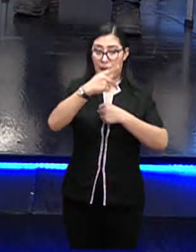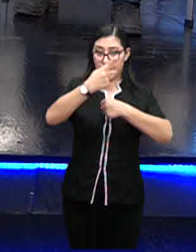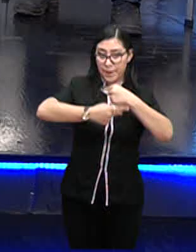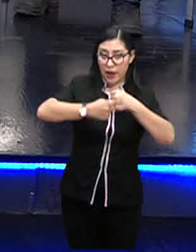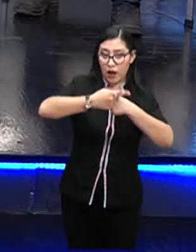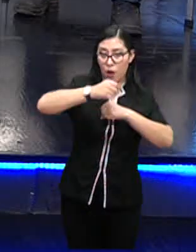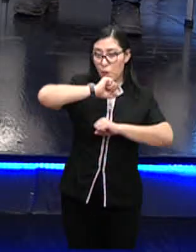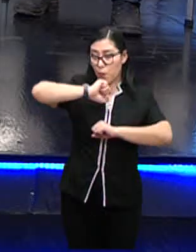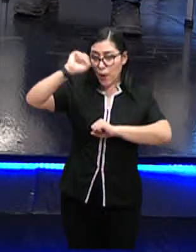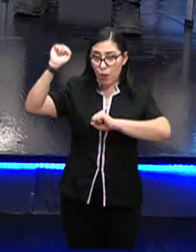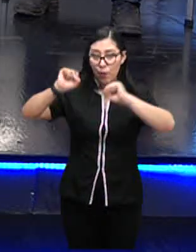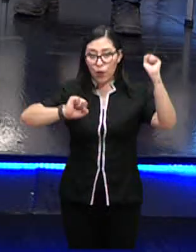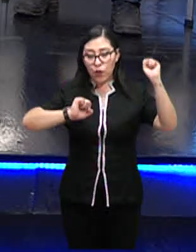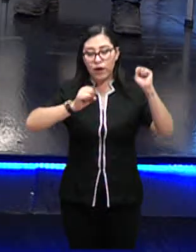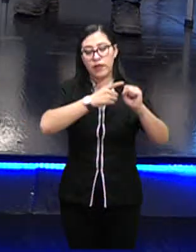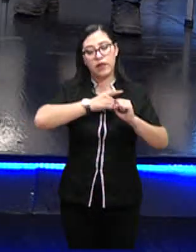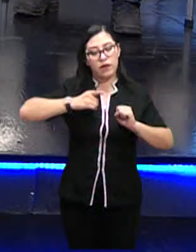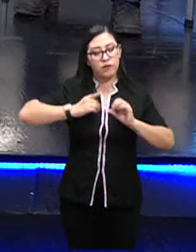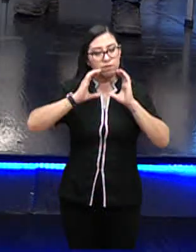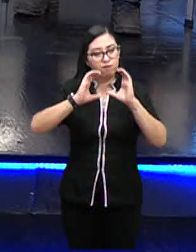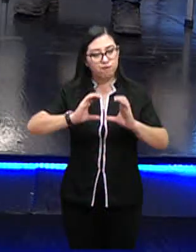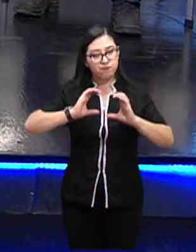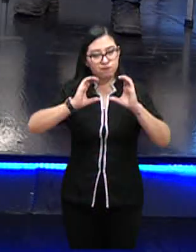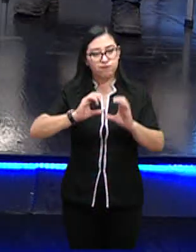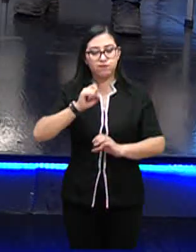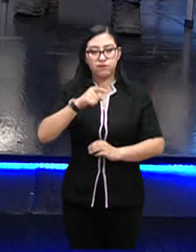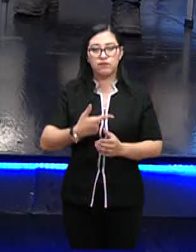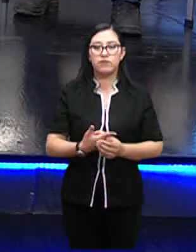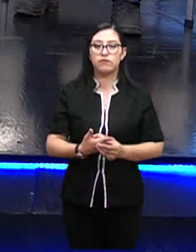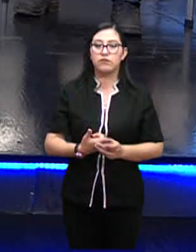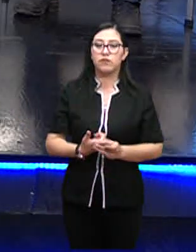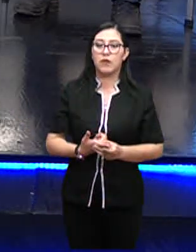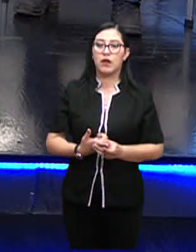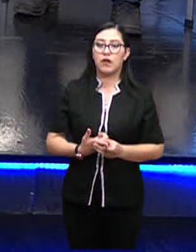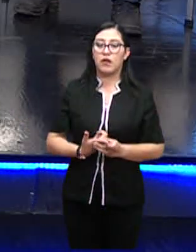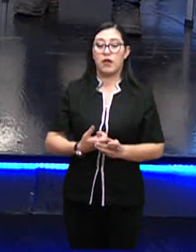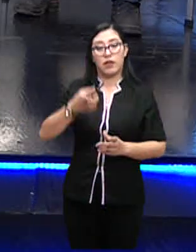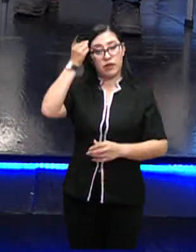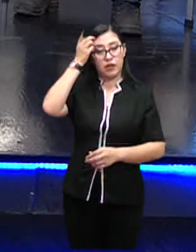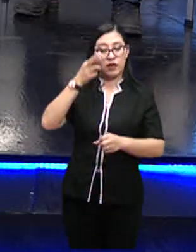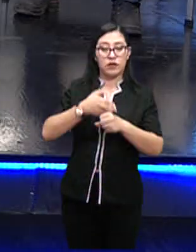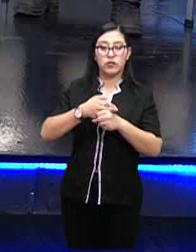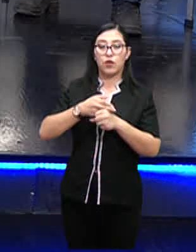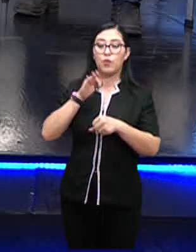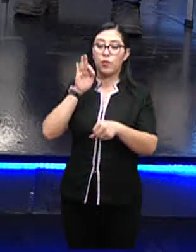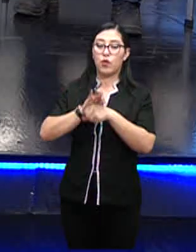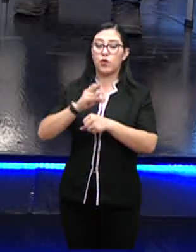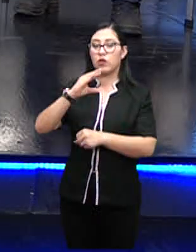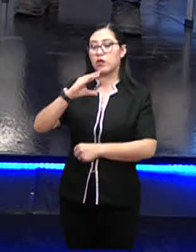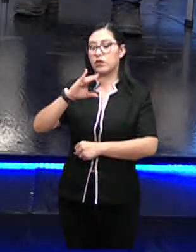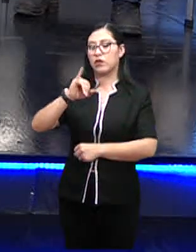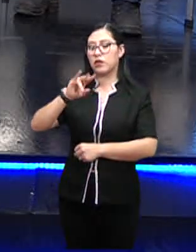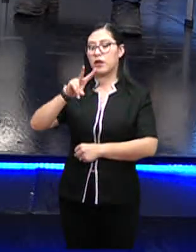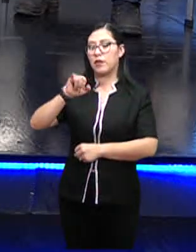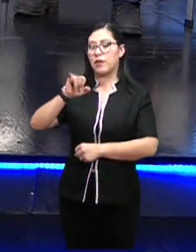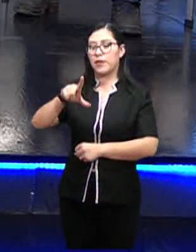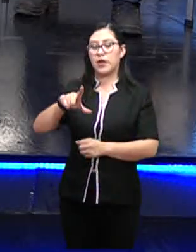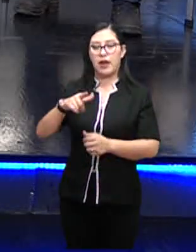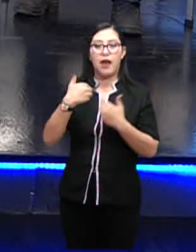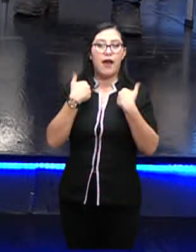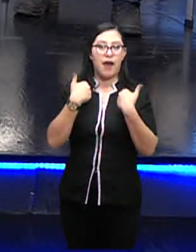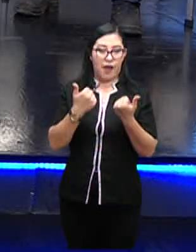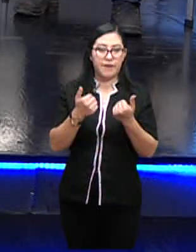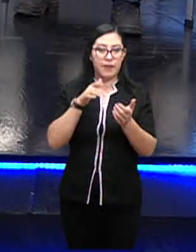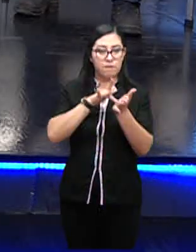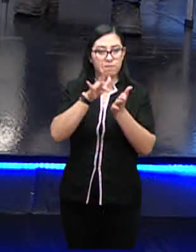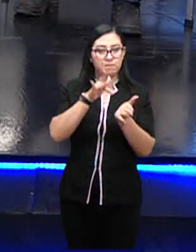peligroso y como tal debemos manejar en ese sentido. La Dirección de Protección Civil está consciente de, y colabora